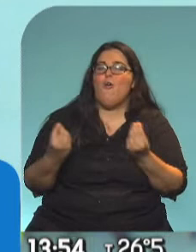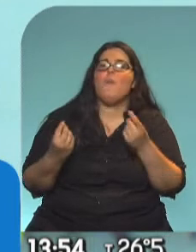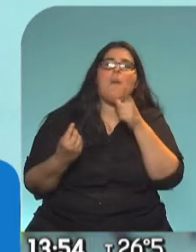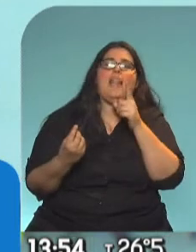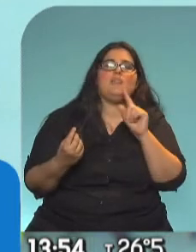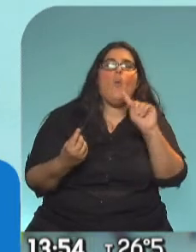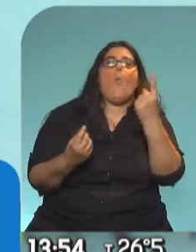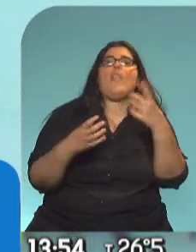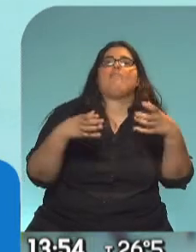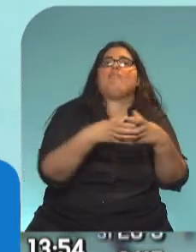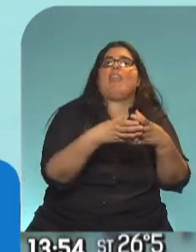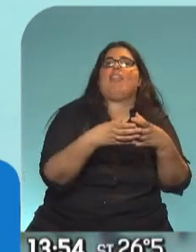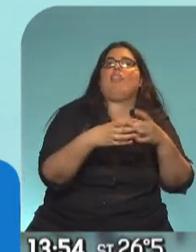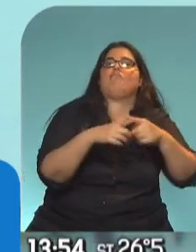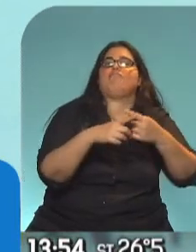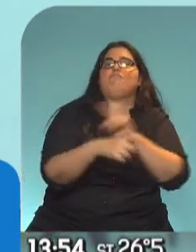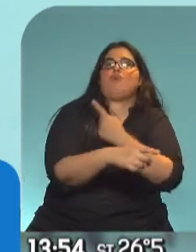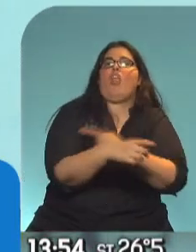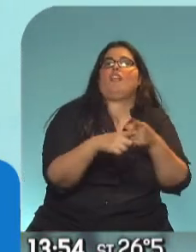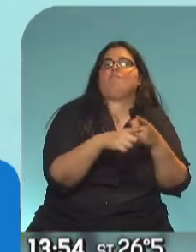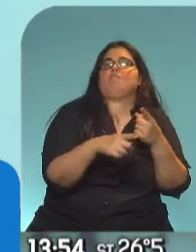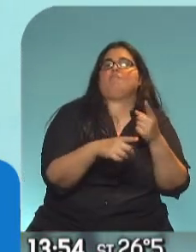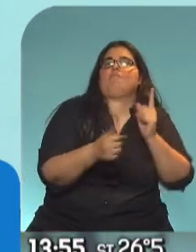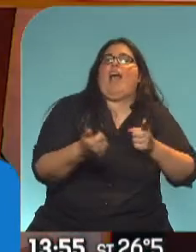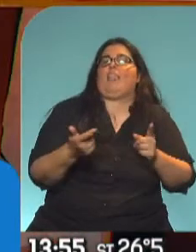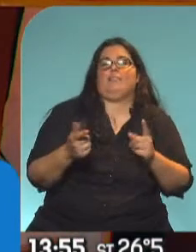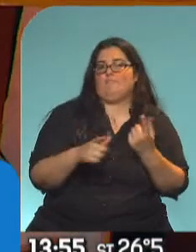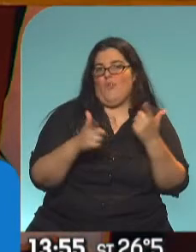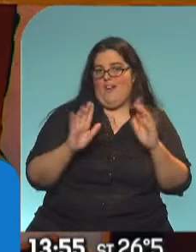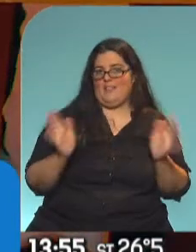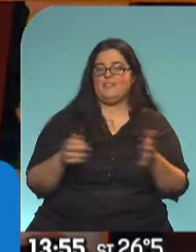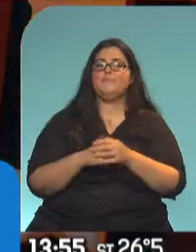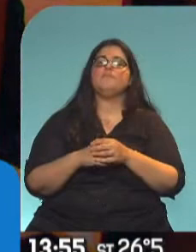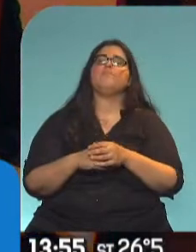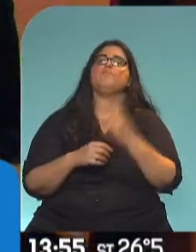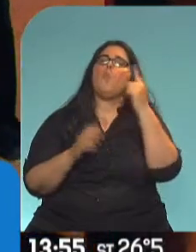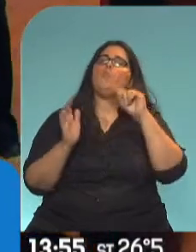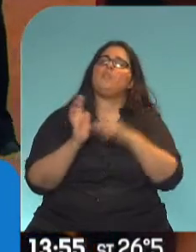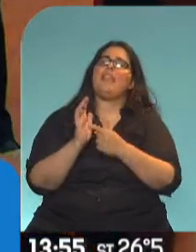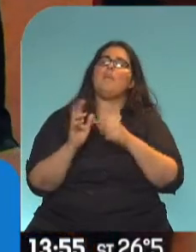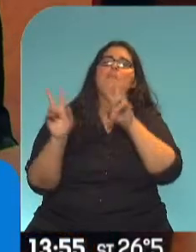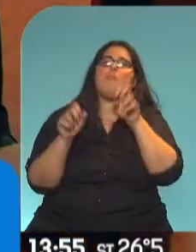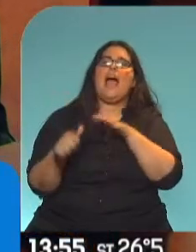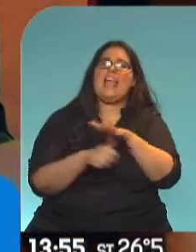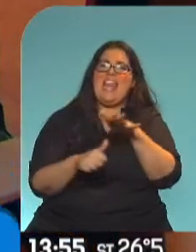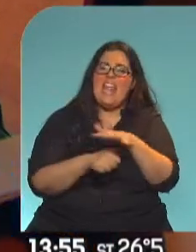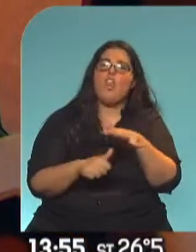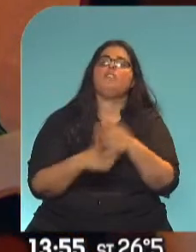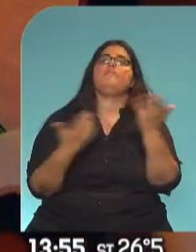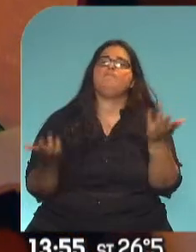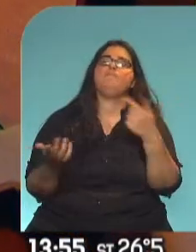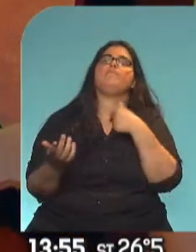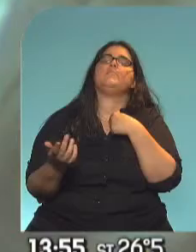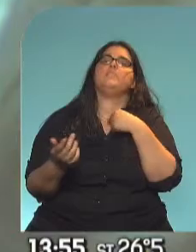propio vaya a poder imponer condiciones al resto. Y déjeme mencionar una cuestión de género, que es el tema del incremento